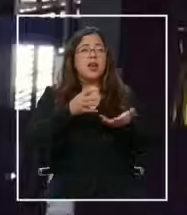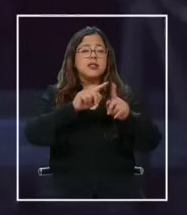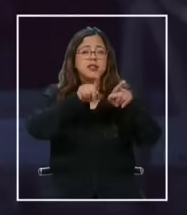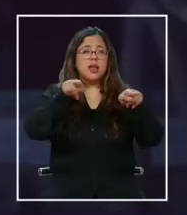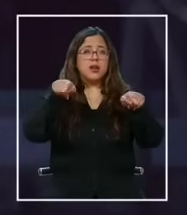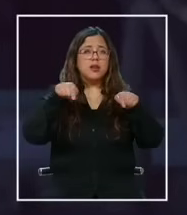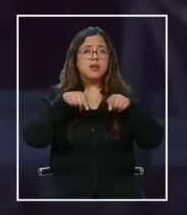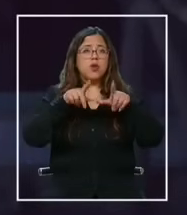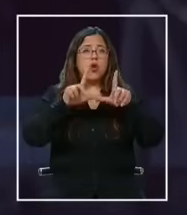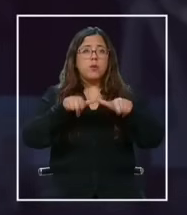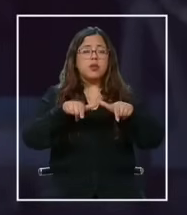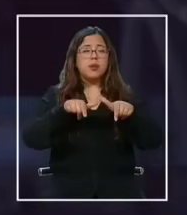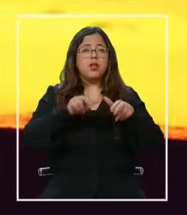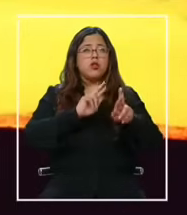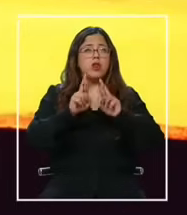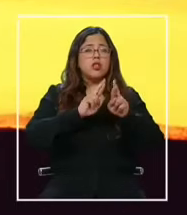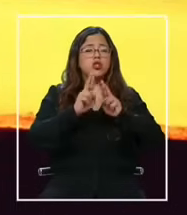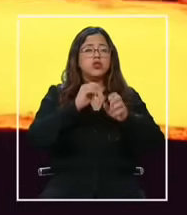la comisión